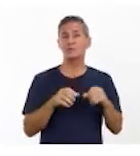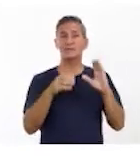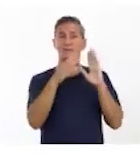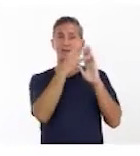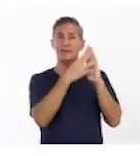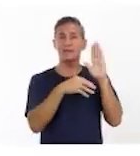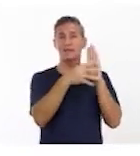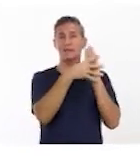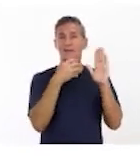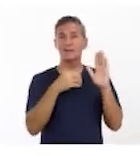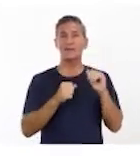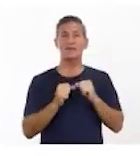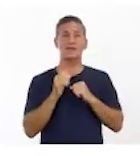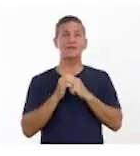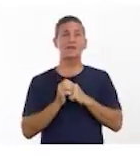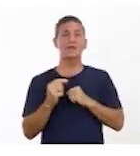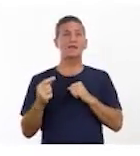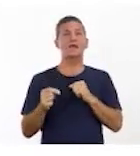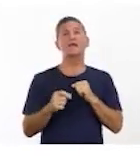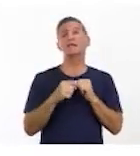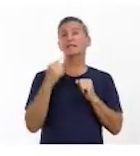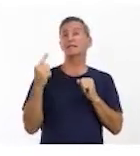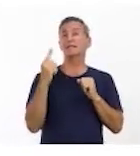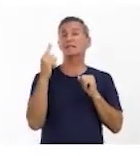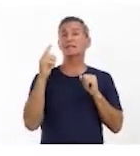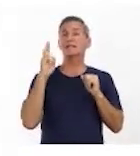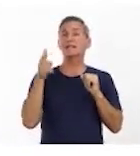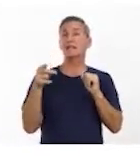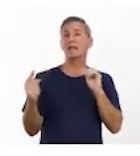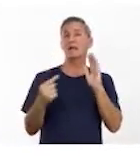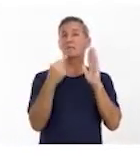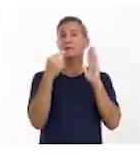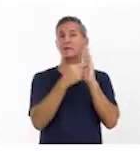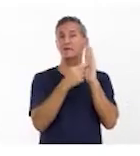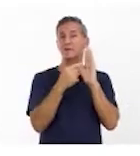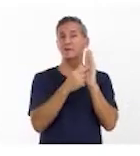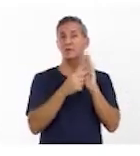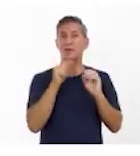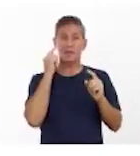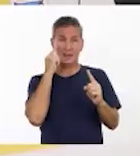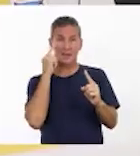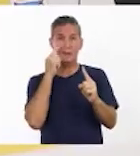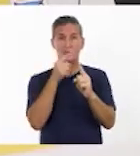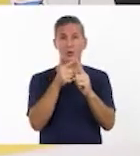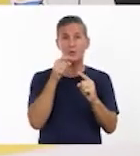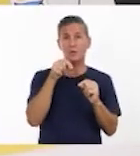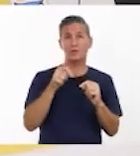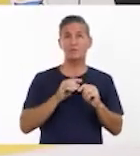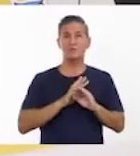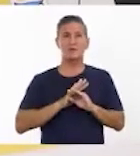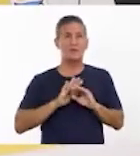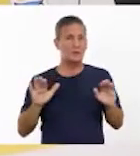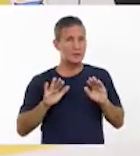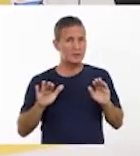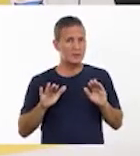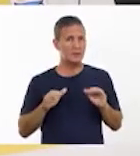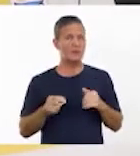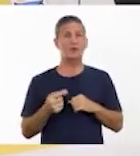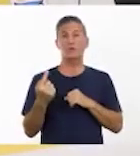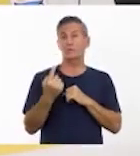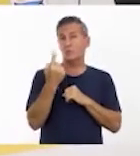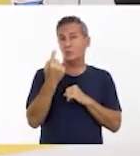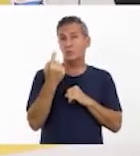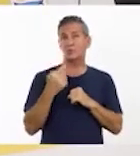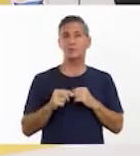máxima multiplicidad de Hund y del principio de exclusión de Pauli. Este objetivo ya fue tratado, por lo tanto,